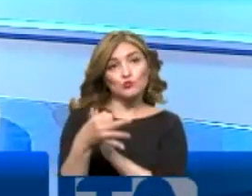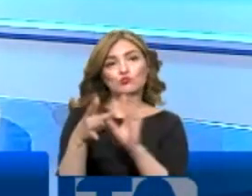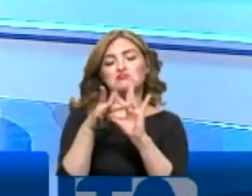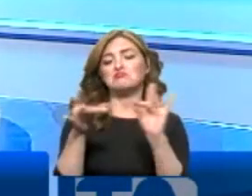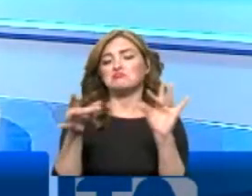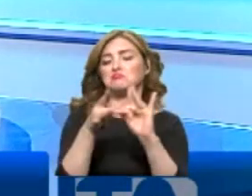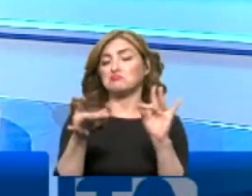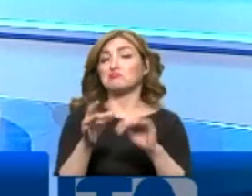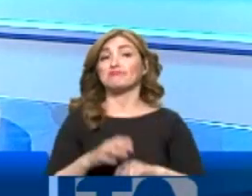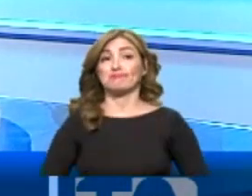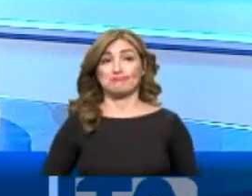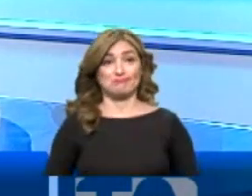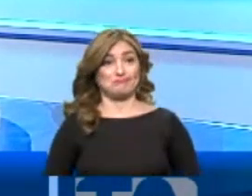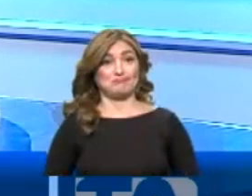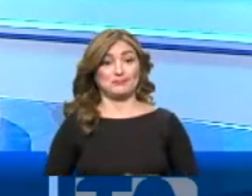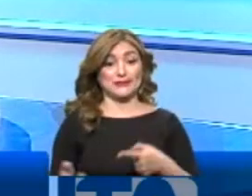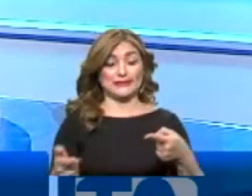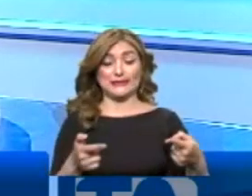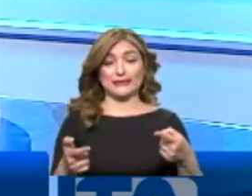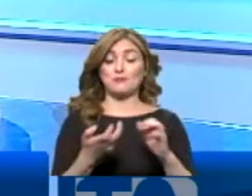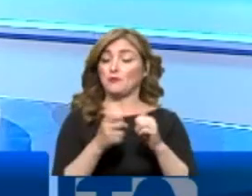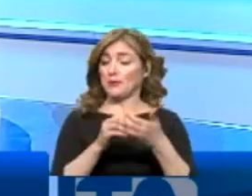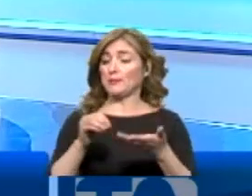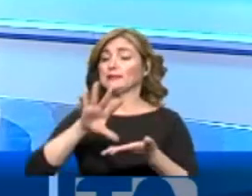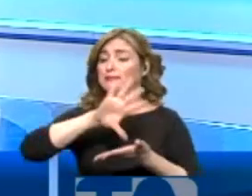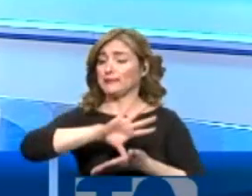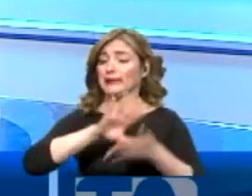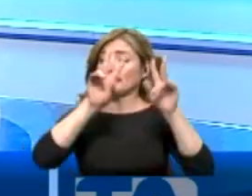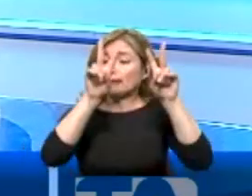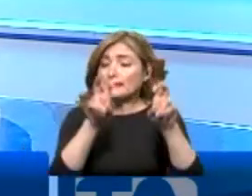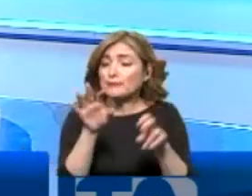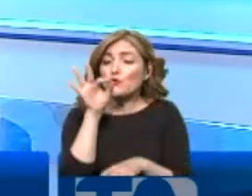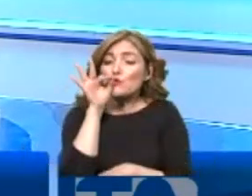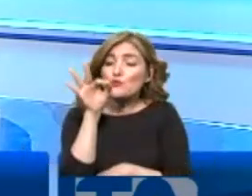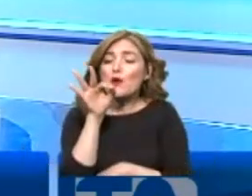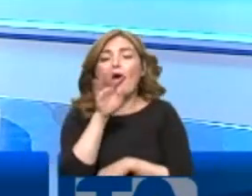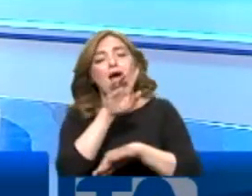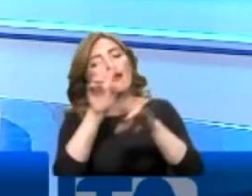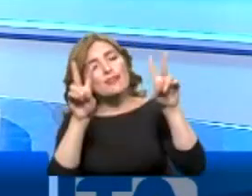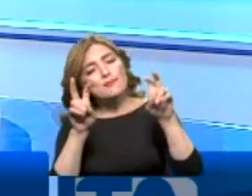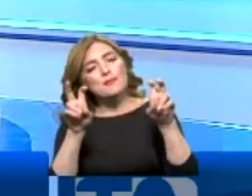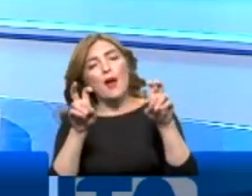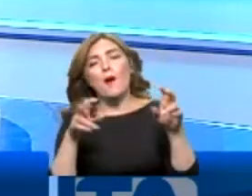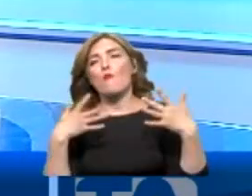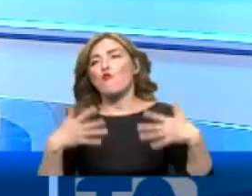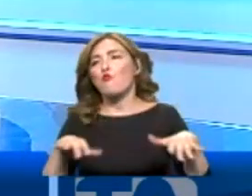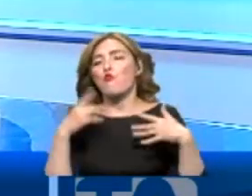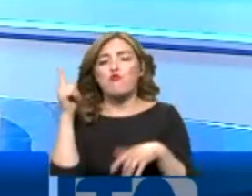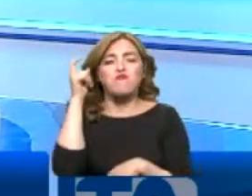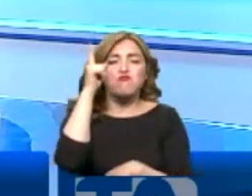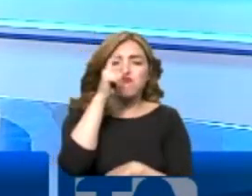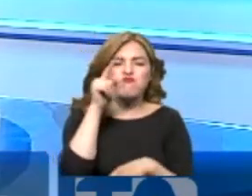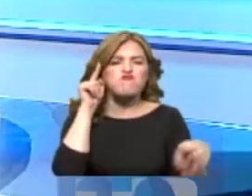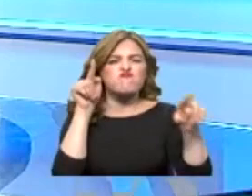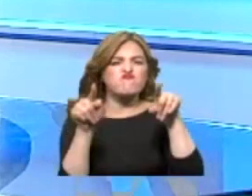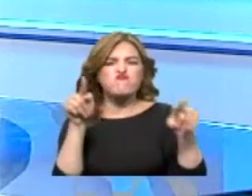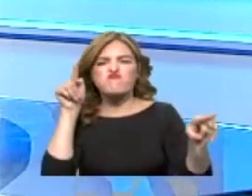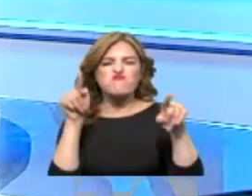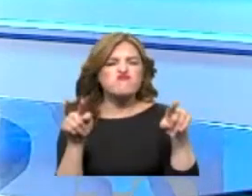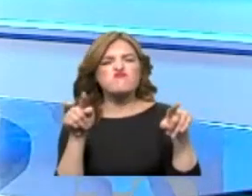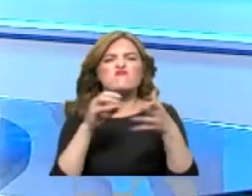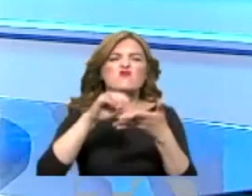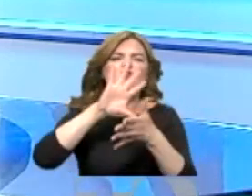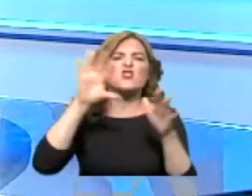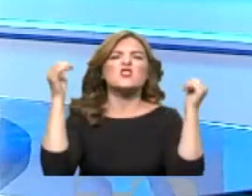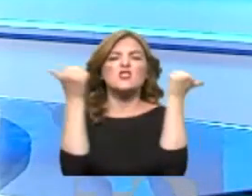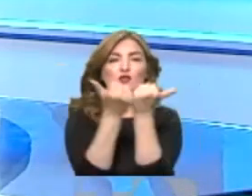esta norma podría levantar una nueva controversia en el legislativo, pues el tema del cannabis es justamente uno de los puntos críticos que detuvo la aprobación del